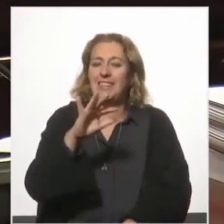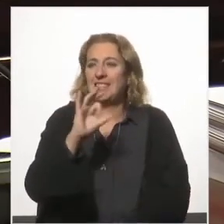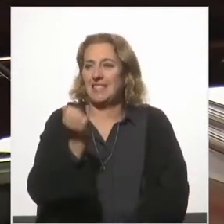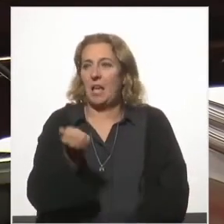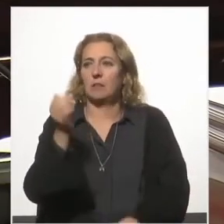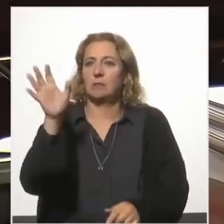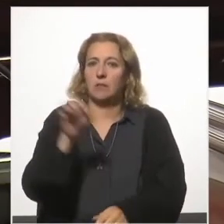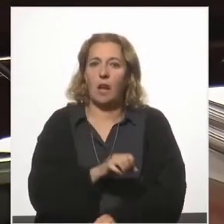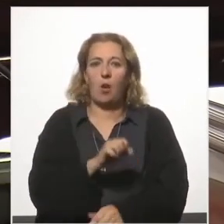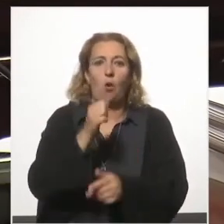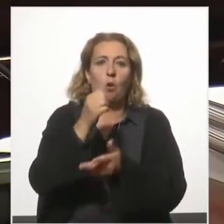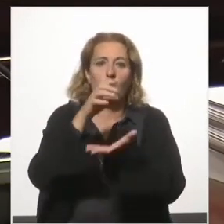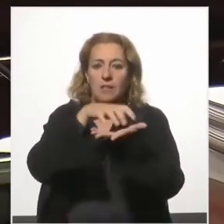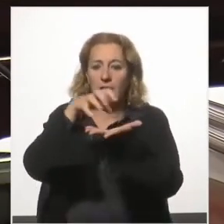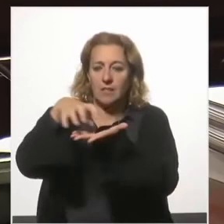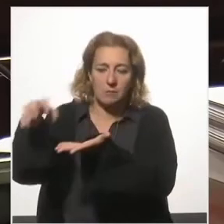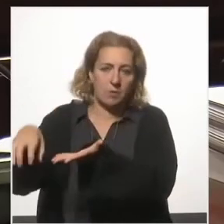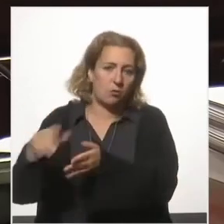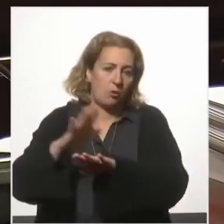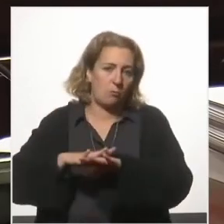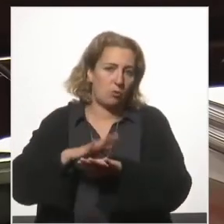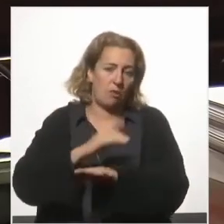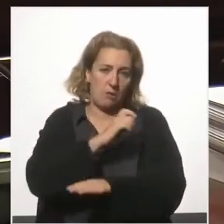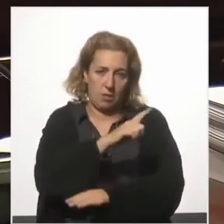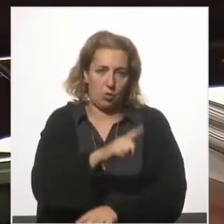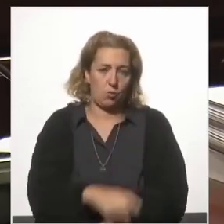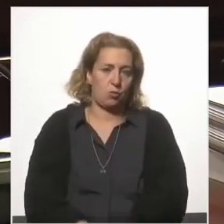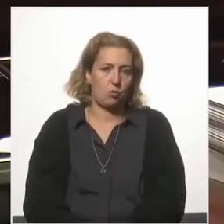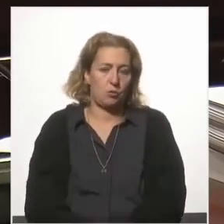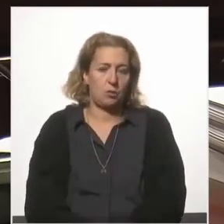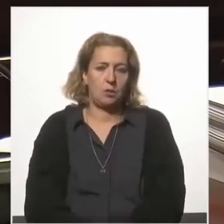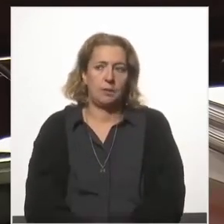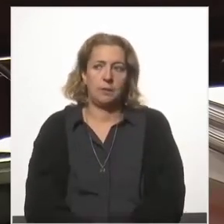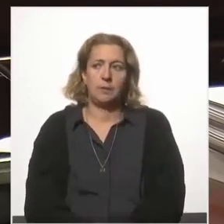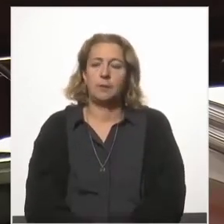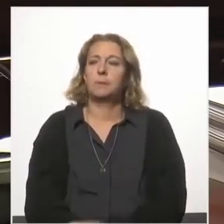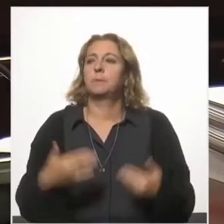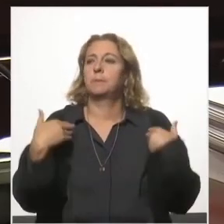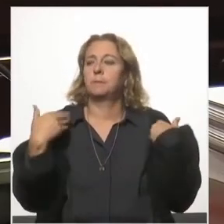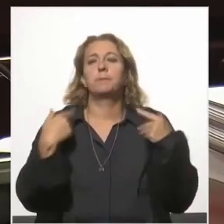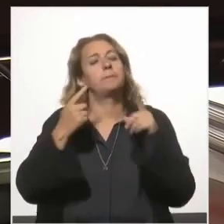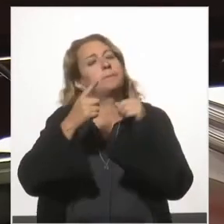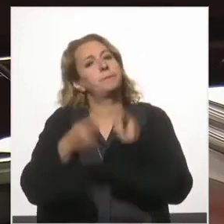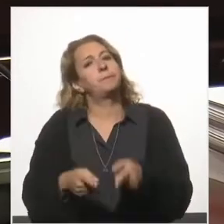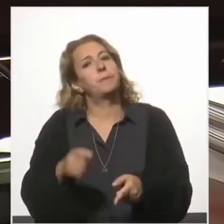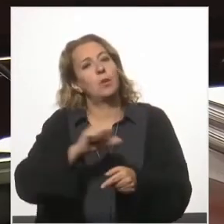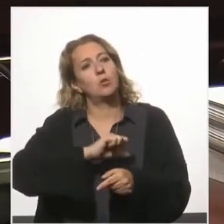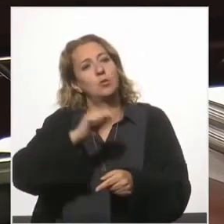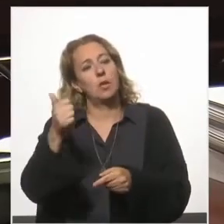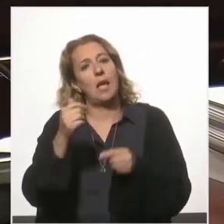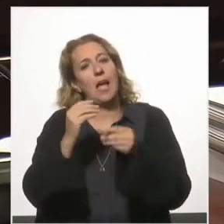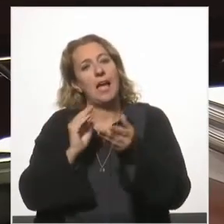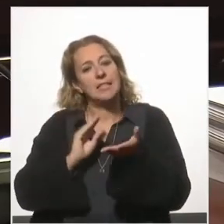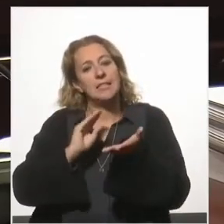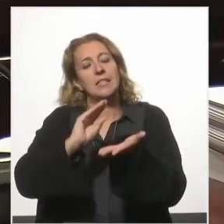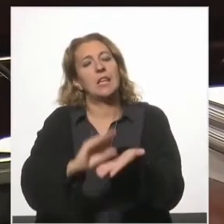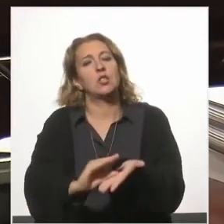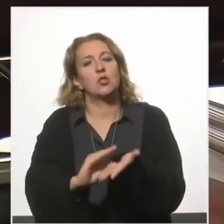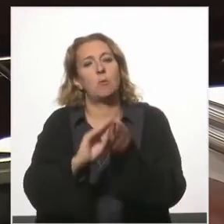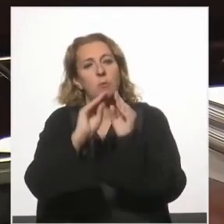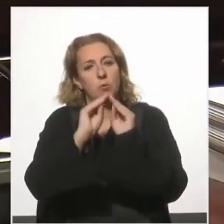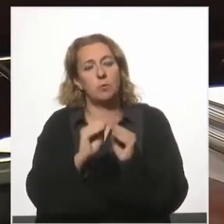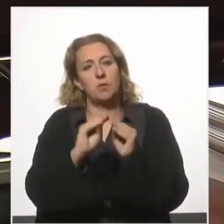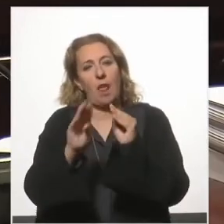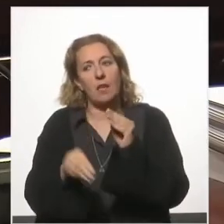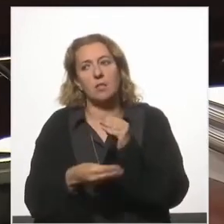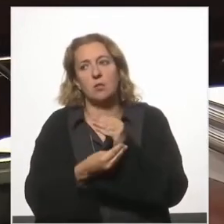los establecimientos que han quedado a su cargo. Nos alegramos también de haber conseguido una asignación presupuestal adicional